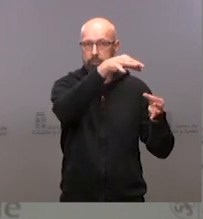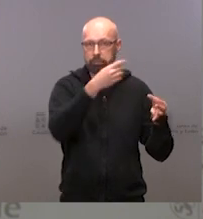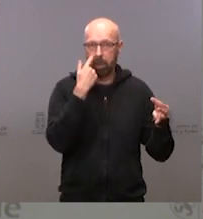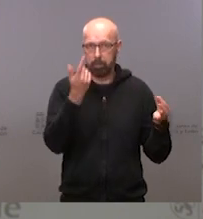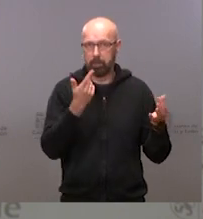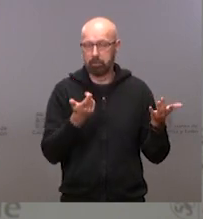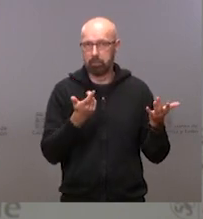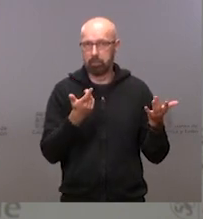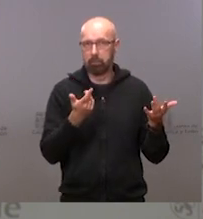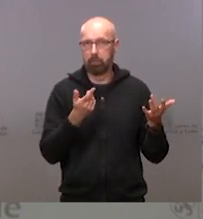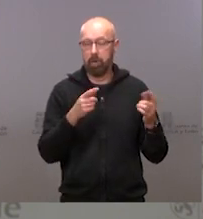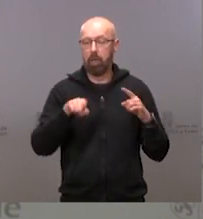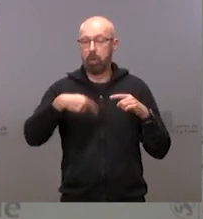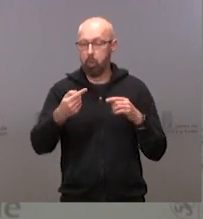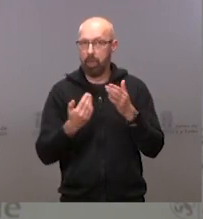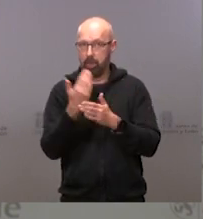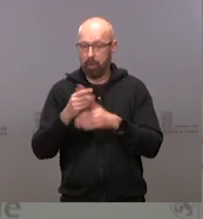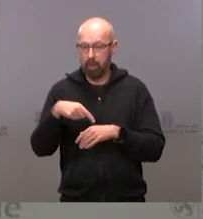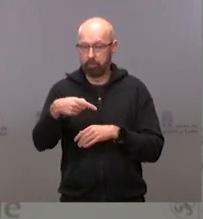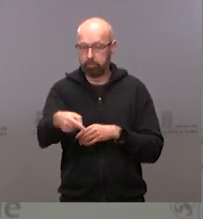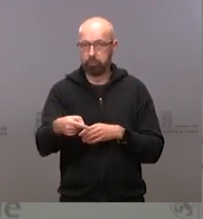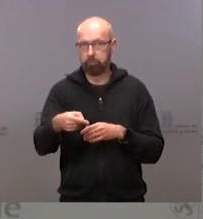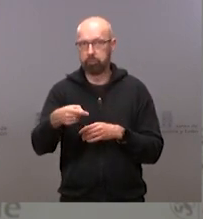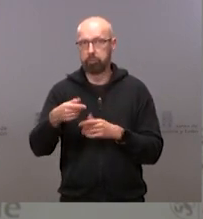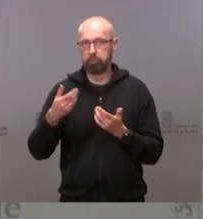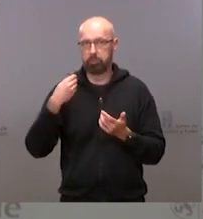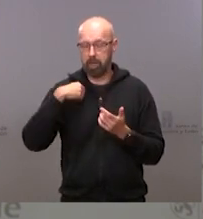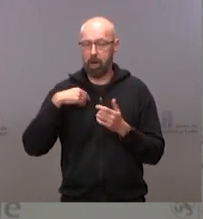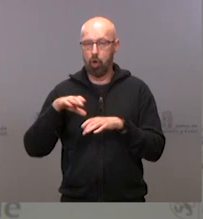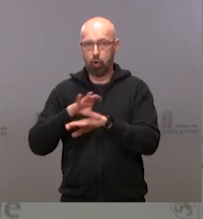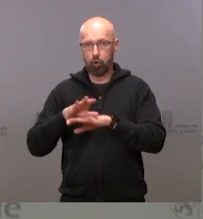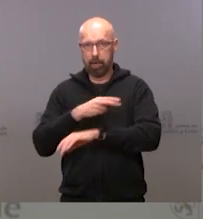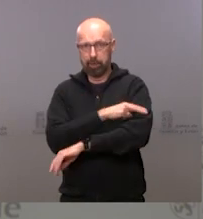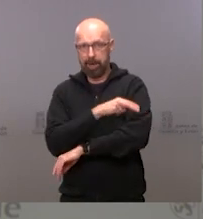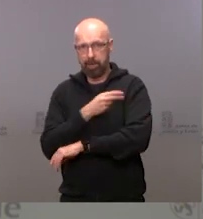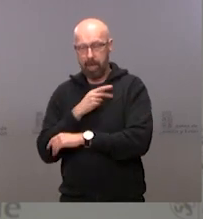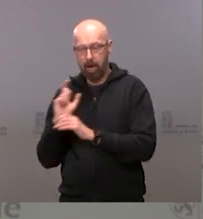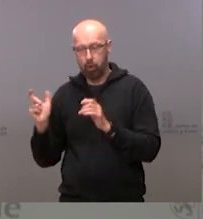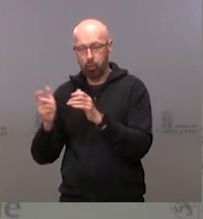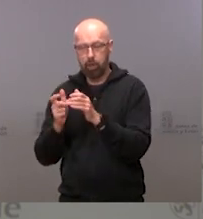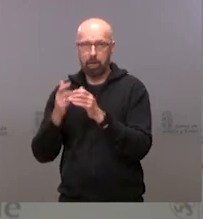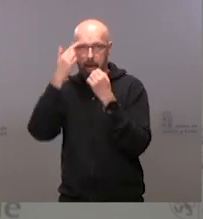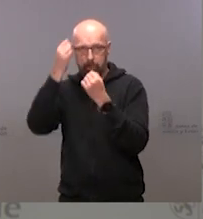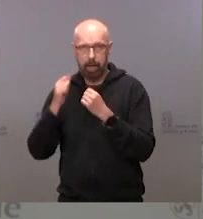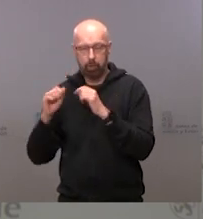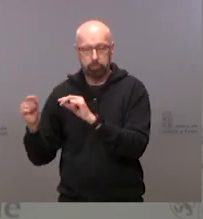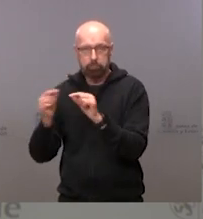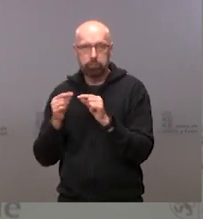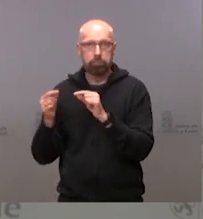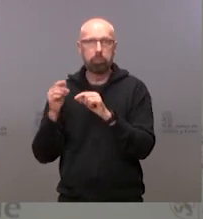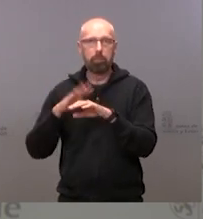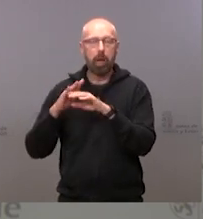dicho en los próximos días se va a reunir el consejero de sanidad con los expertos para